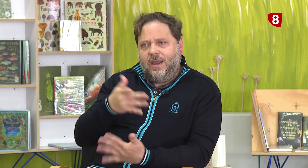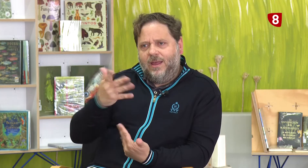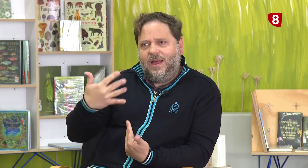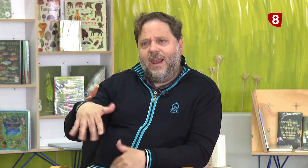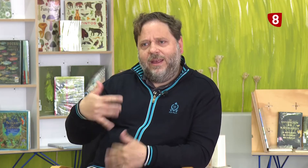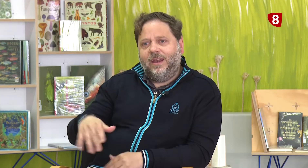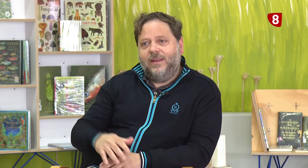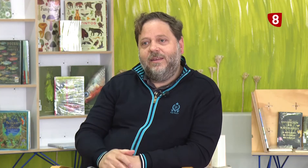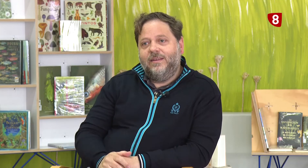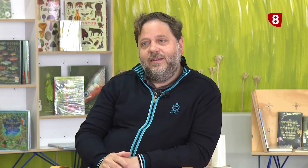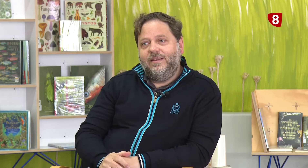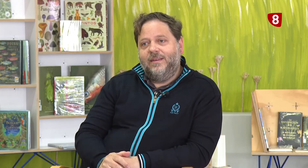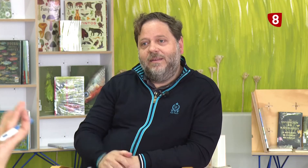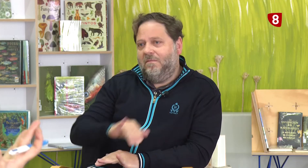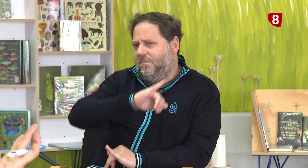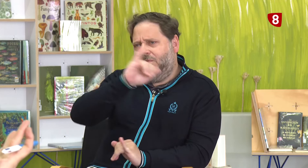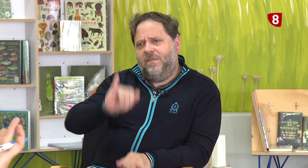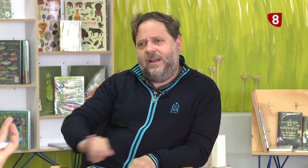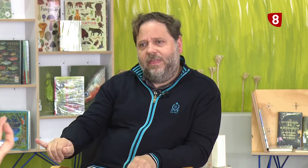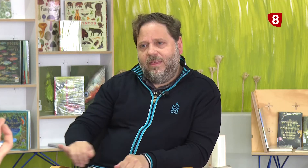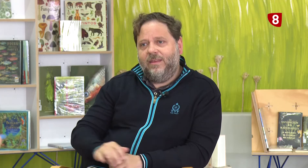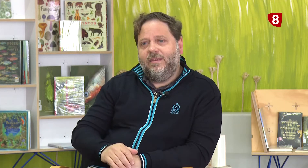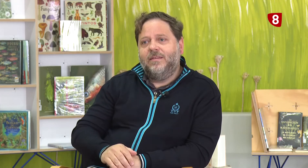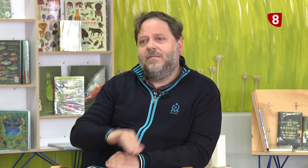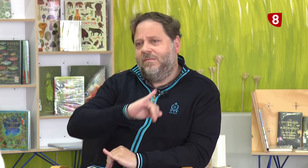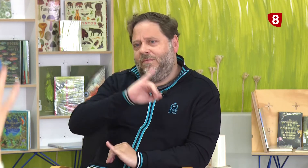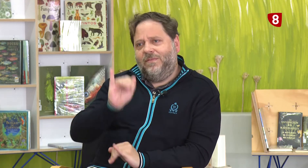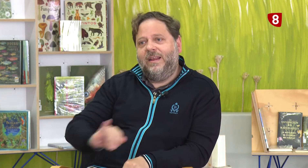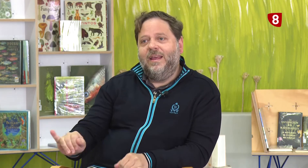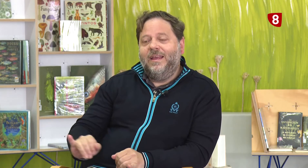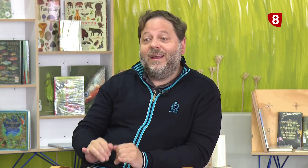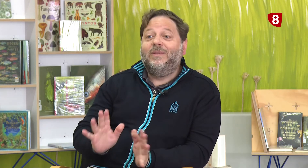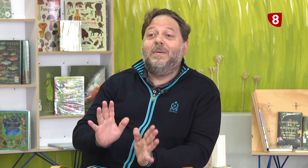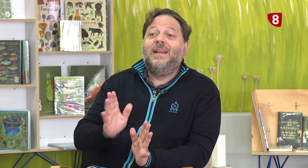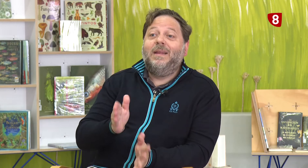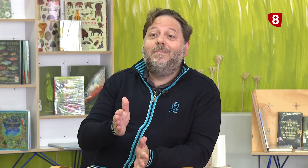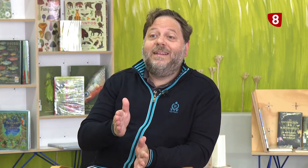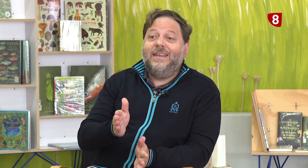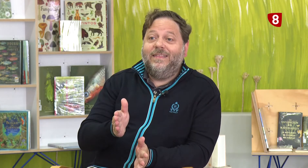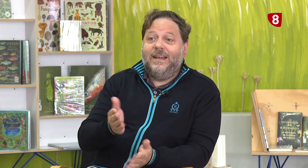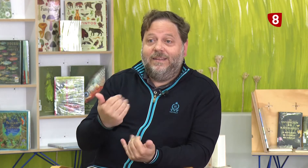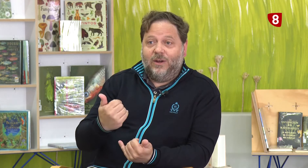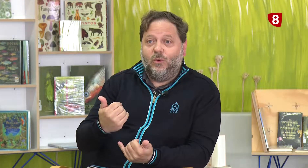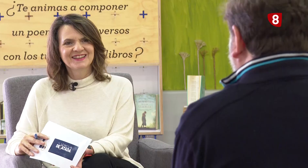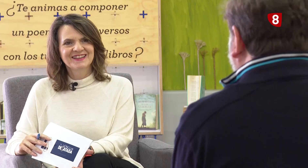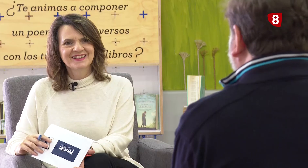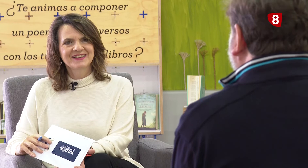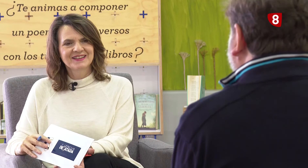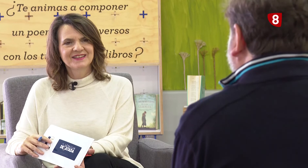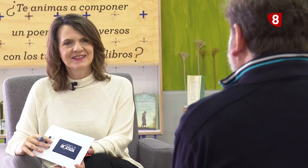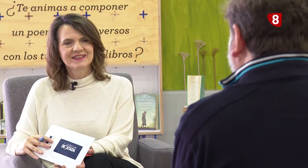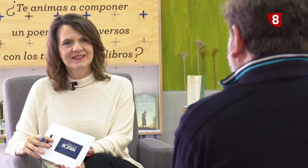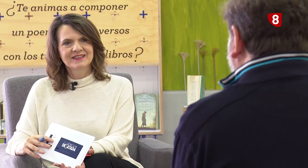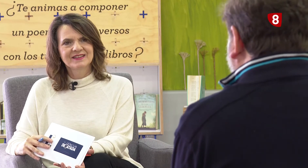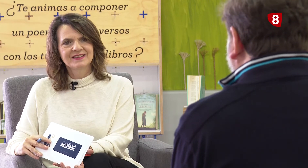Ana alegre ¿y feliz? feliz eso ya vamos feliz depende también el matiz del interlocutor por eso